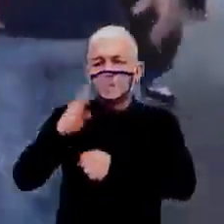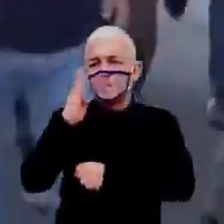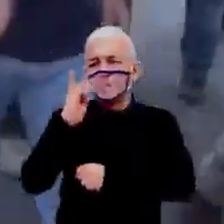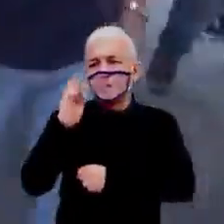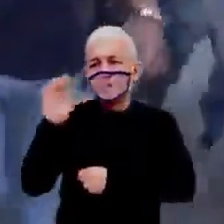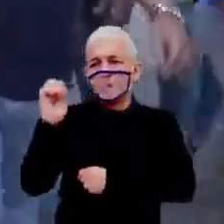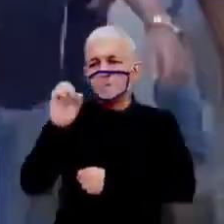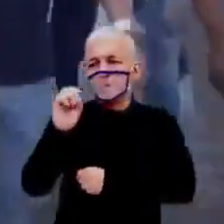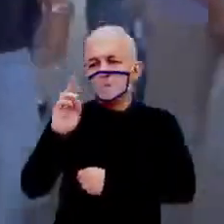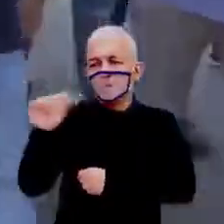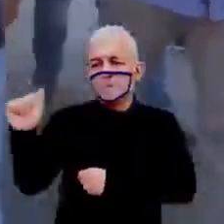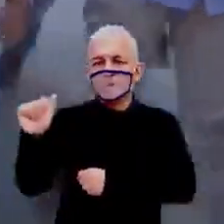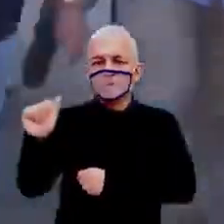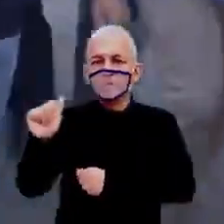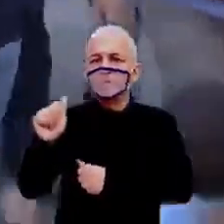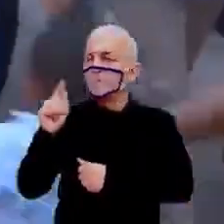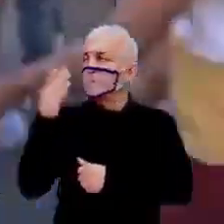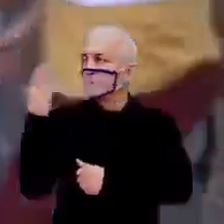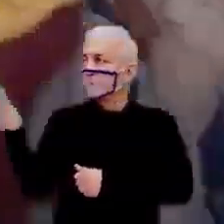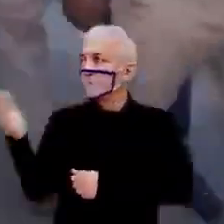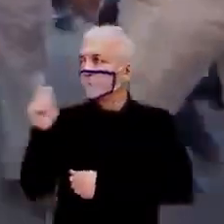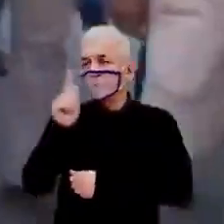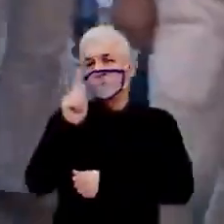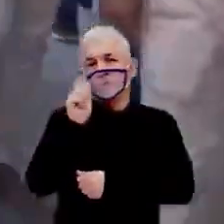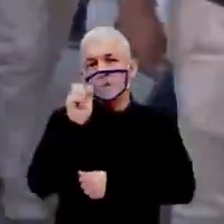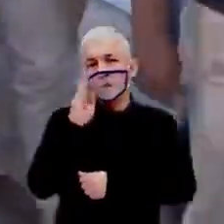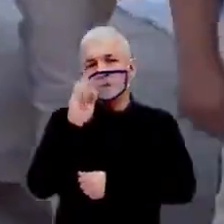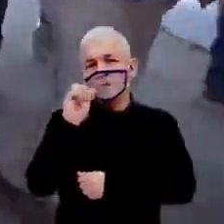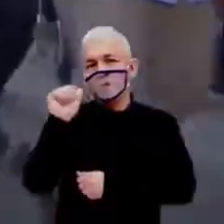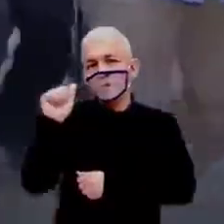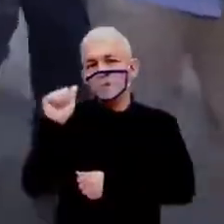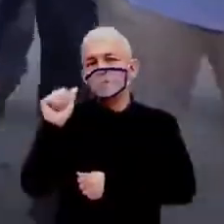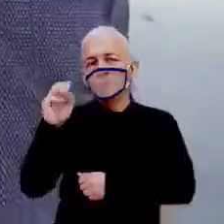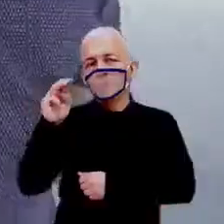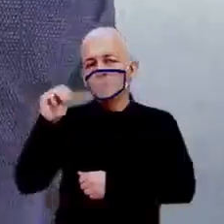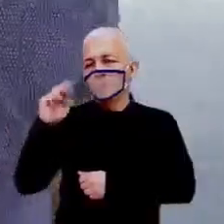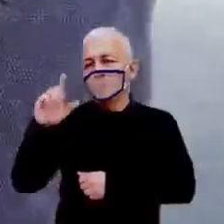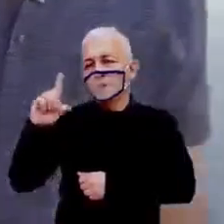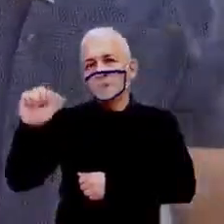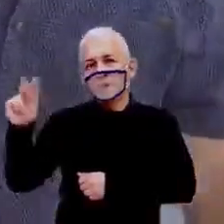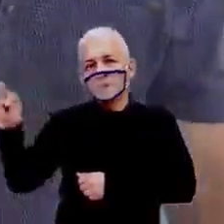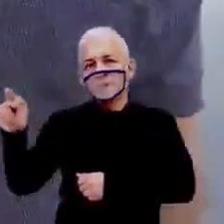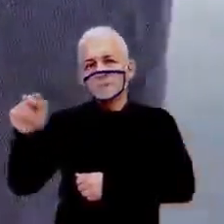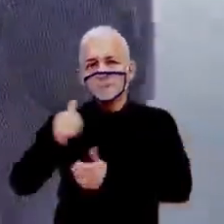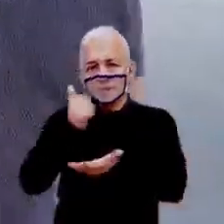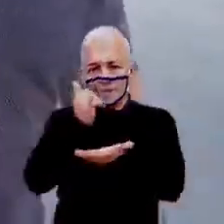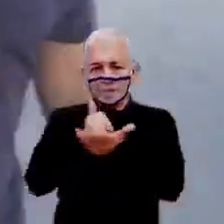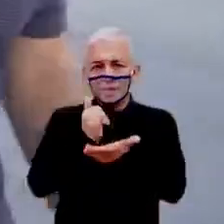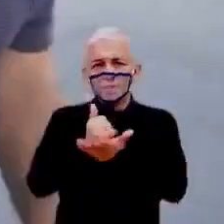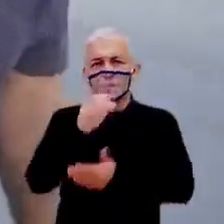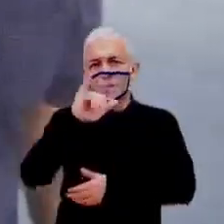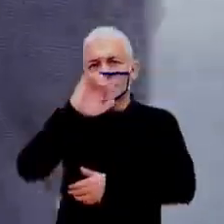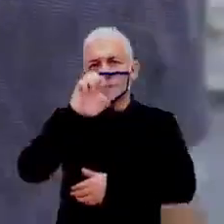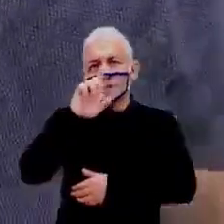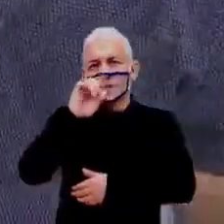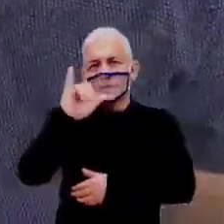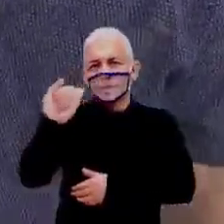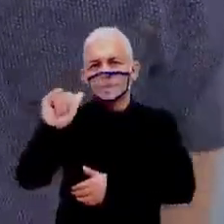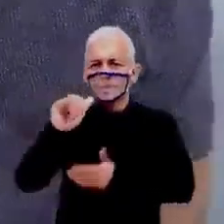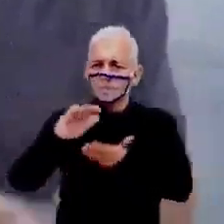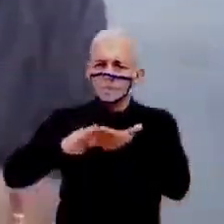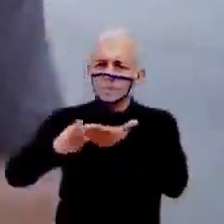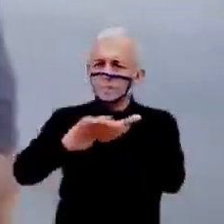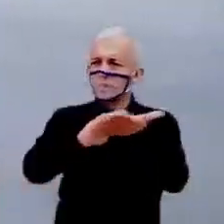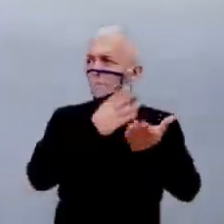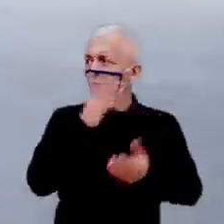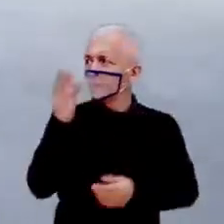Meléndez, él es edil de esta localidad. Fabián, quiero que nos cuentes cómo fue este proceso para decir hoy en día que el barrio La Unión cuenta con todas sus calles pavimentadas.